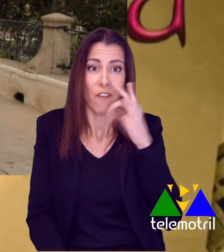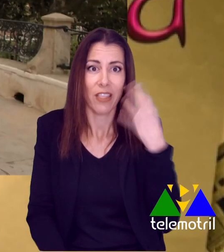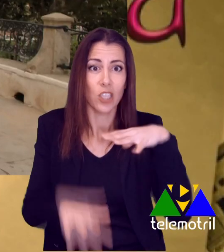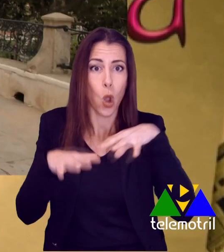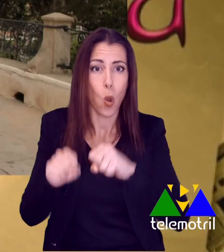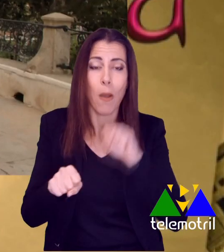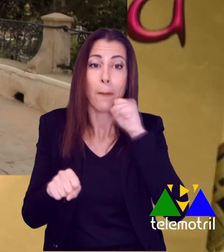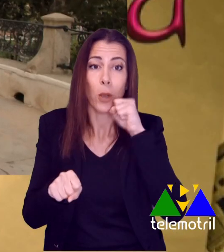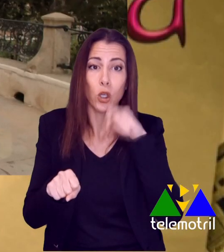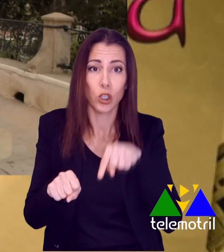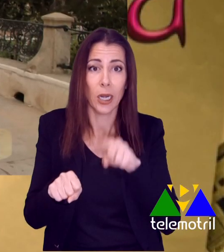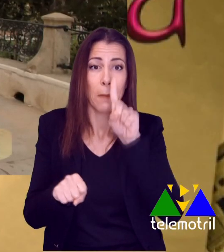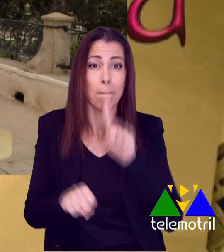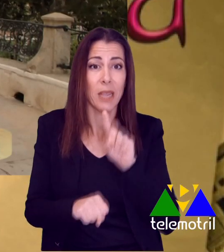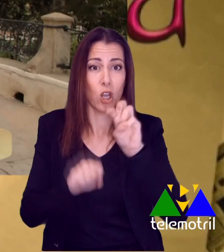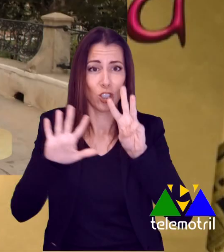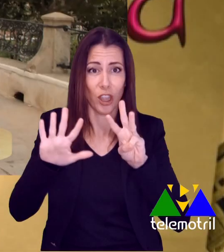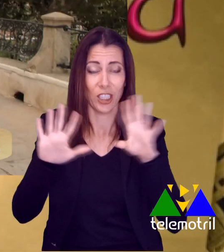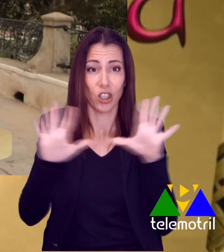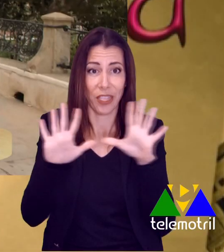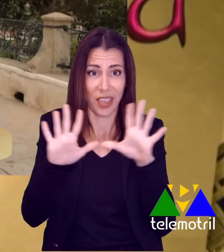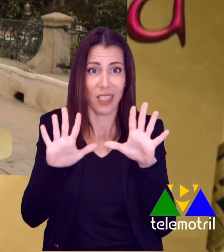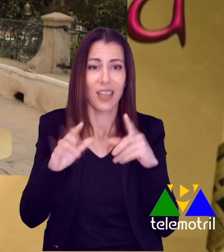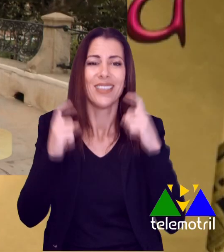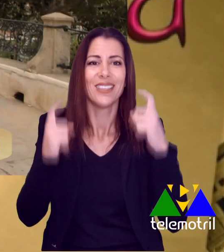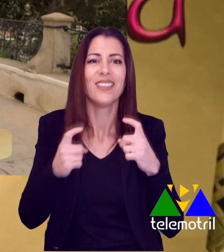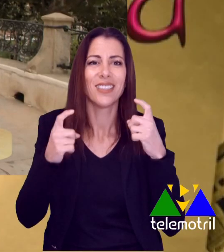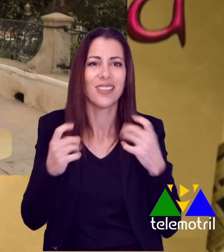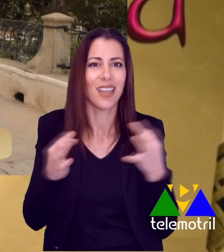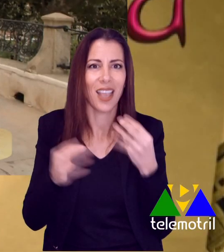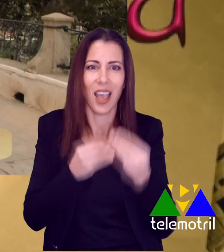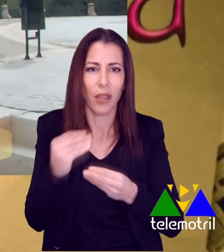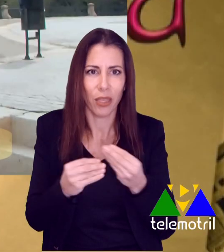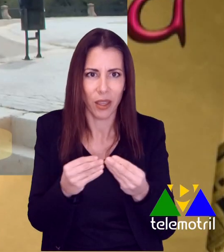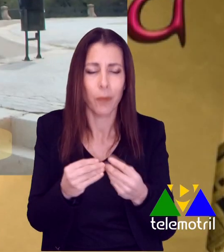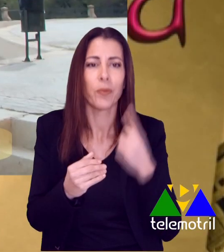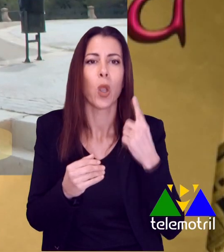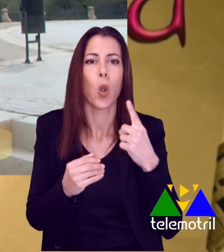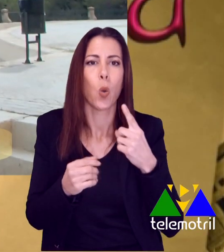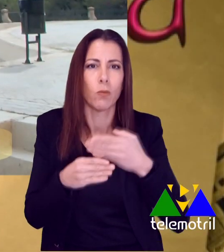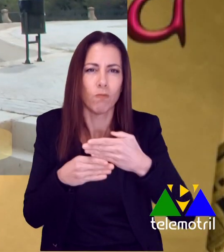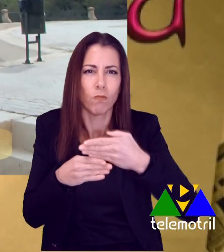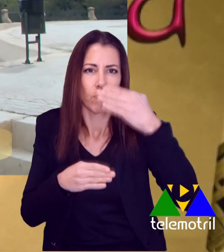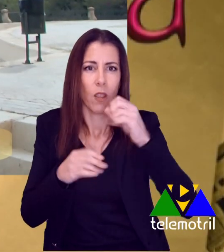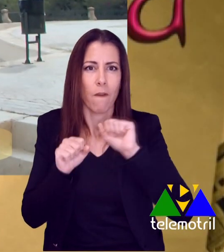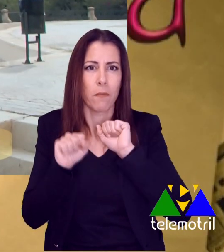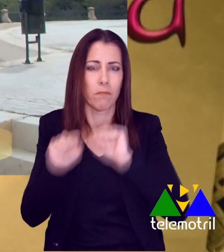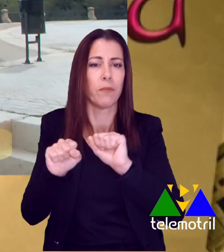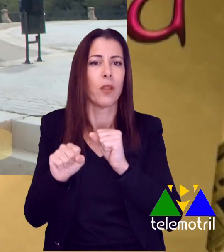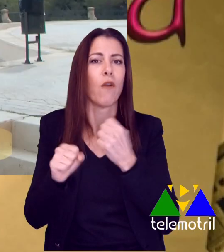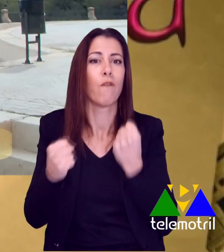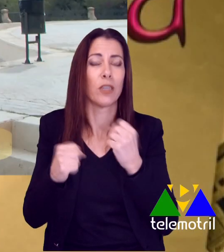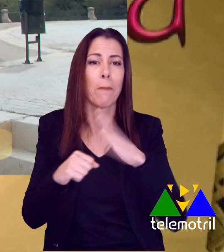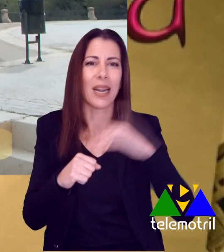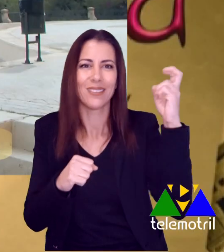ocupan Motril en 1810, intentan establecer aquí una fortificación y traerse